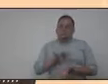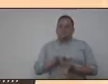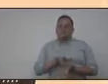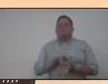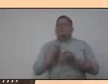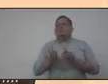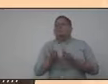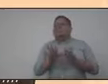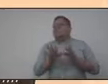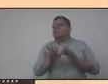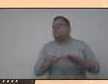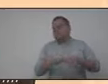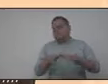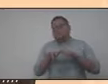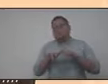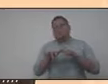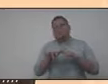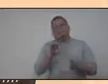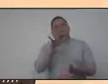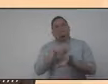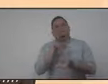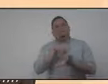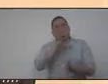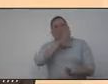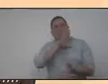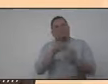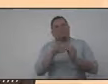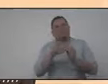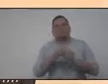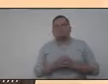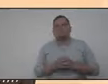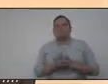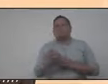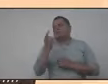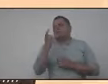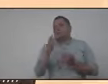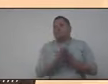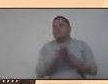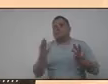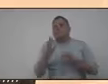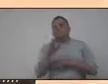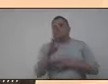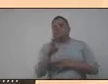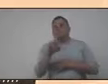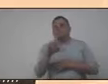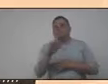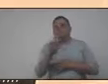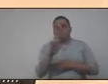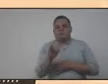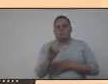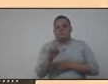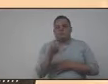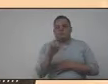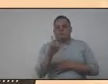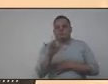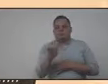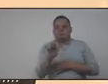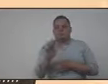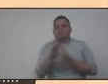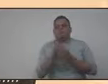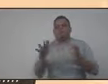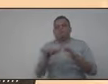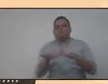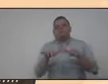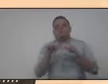presente en esta audiencia pública de rendición de cuentas. No habíamos saludado a la diputada Blanca Lilia. Diputada Blanca Lilia, también un saludo muy especial, nuestra diputada